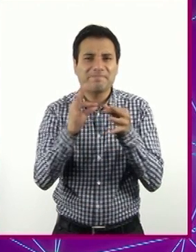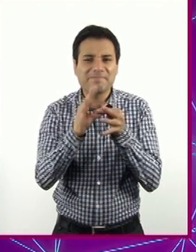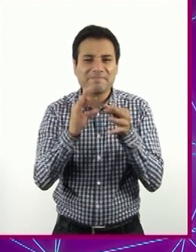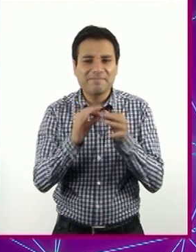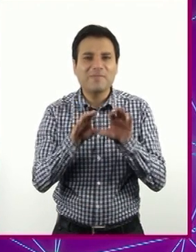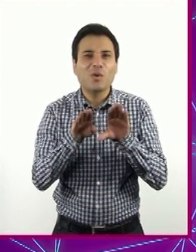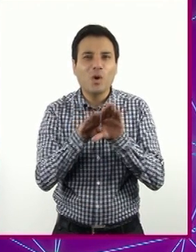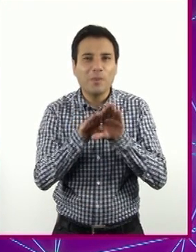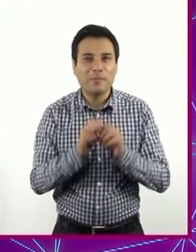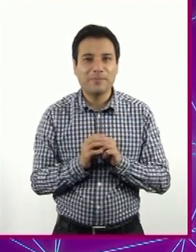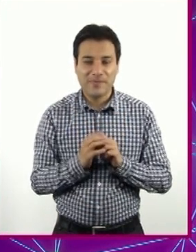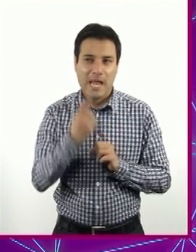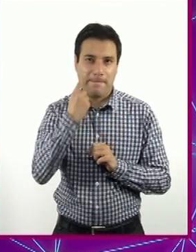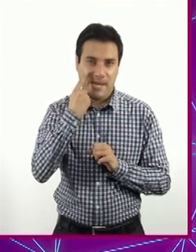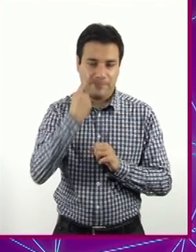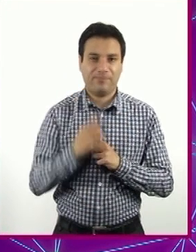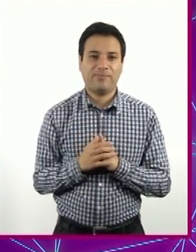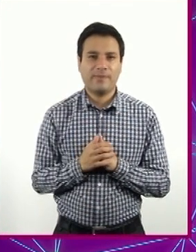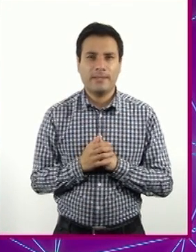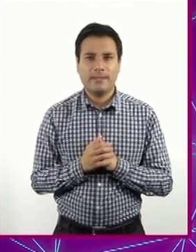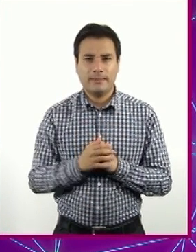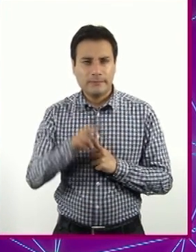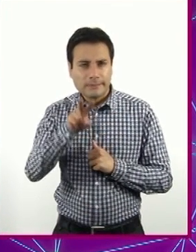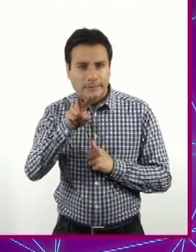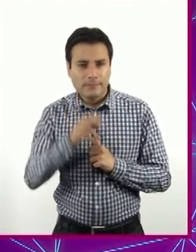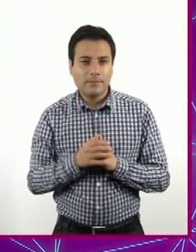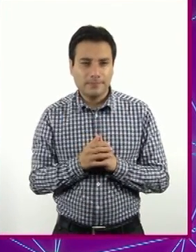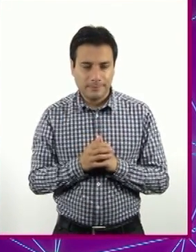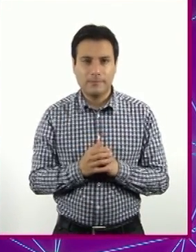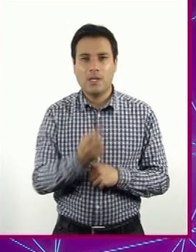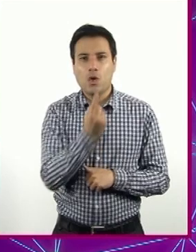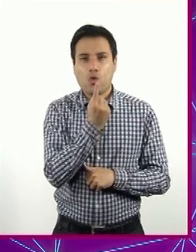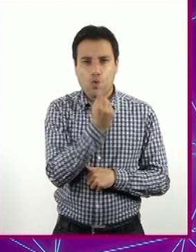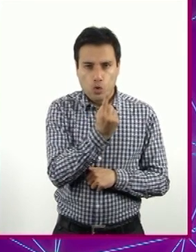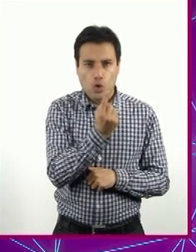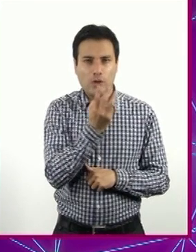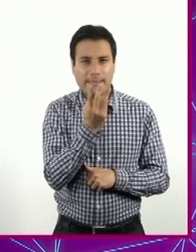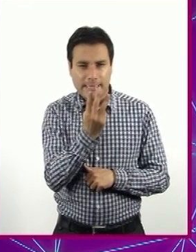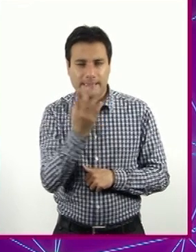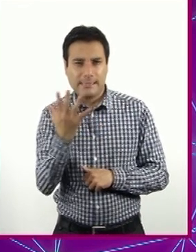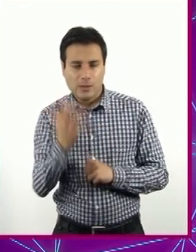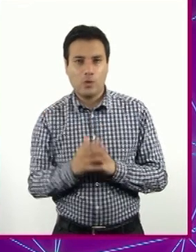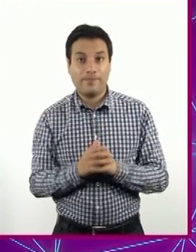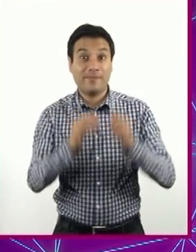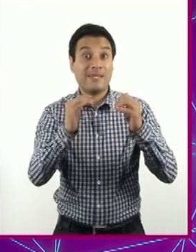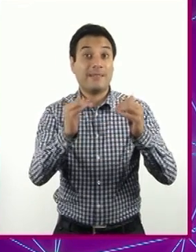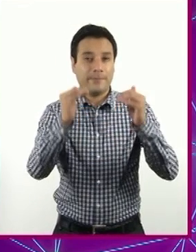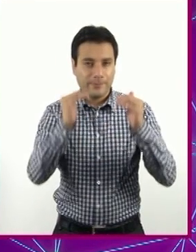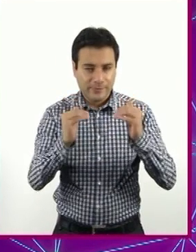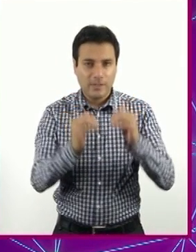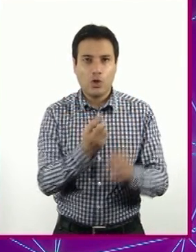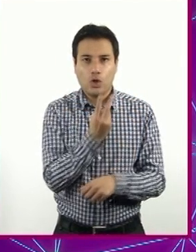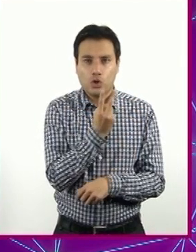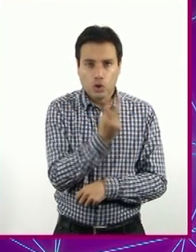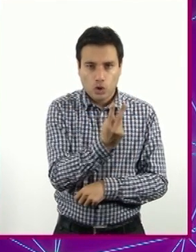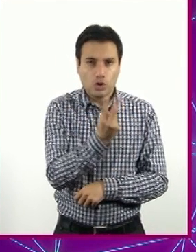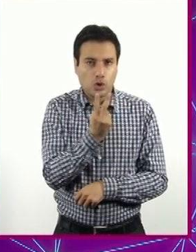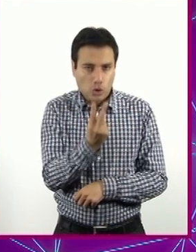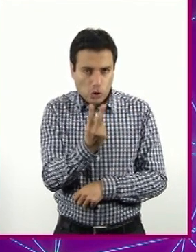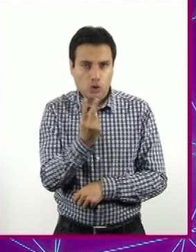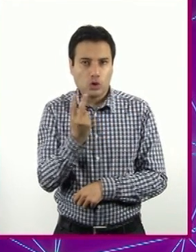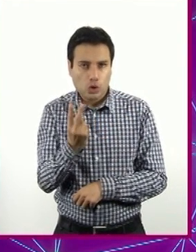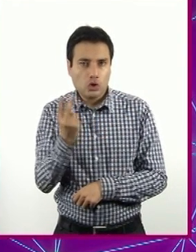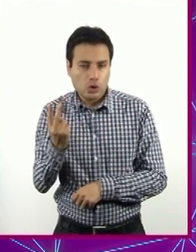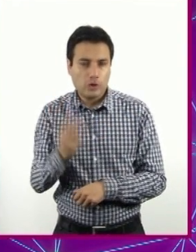qué. Bueno, las primeras diferencias son 1, 3 y 5. Las segundas son 2 y 2